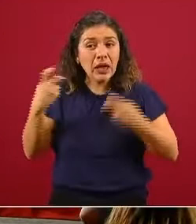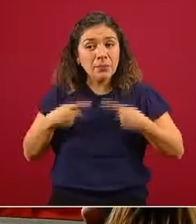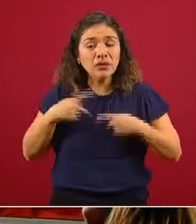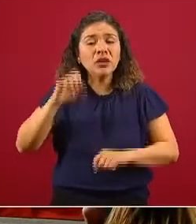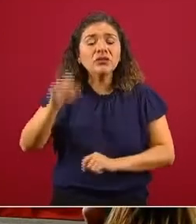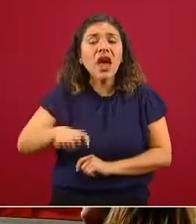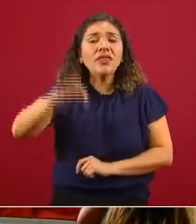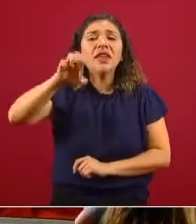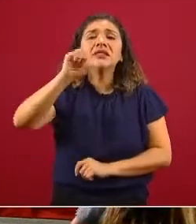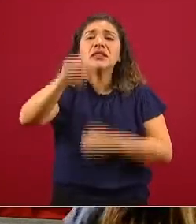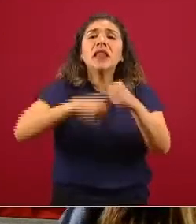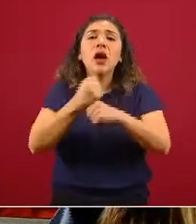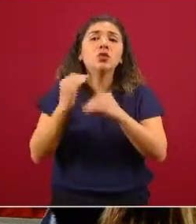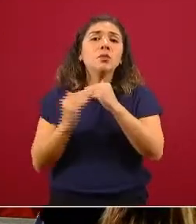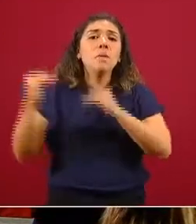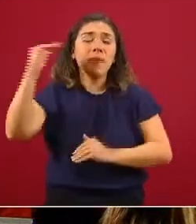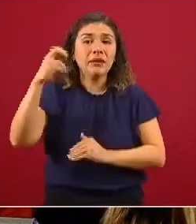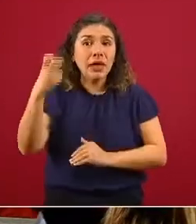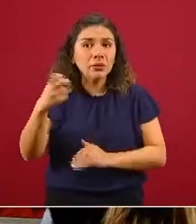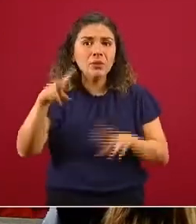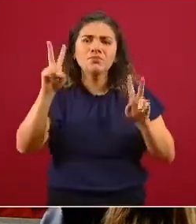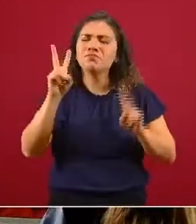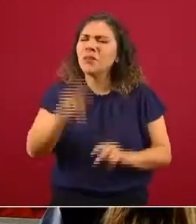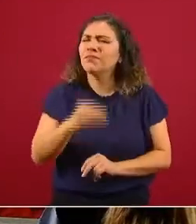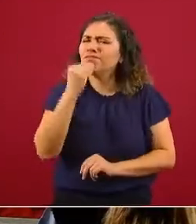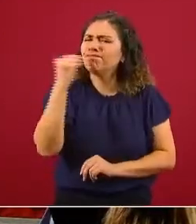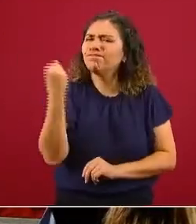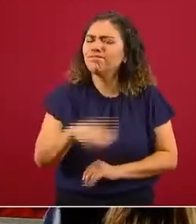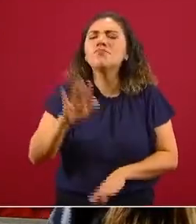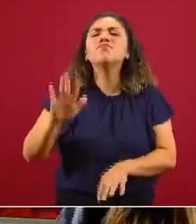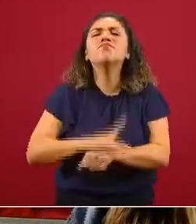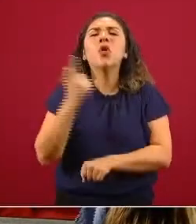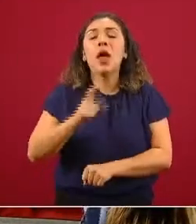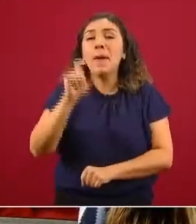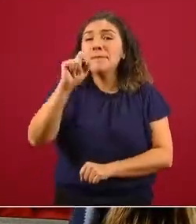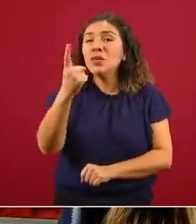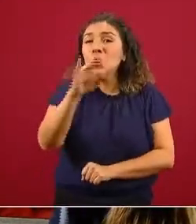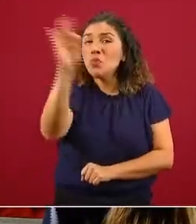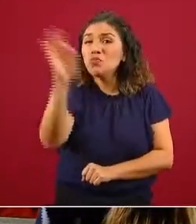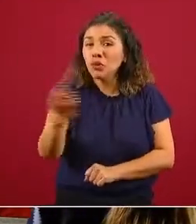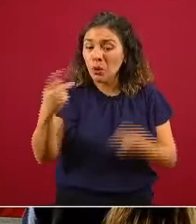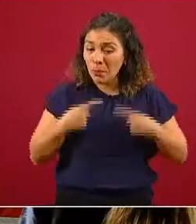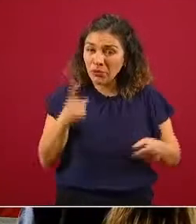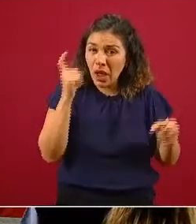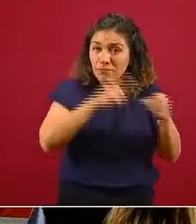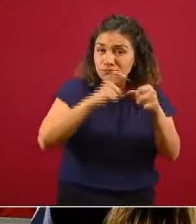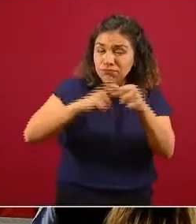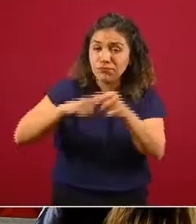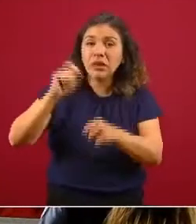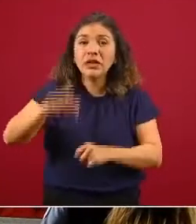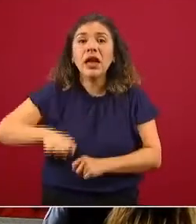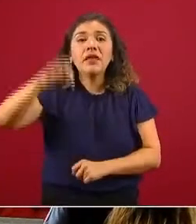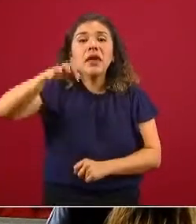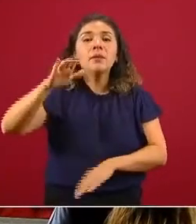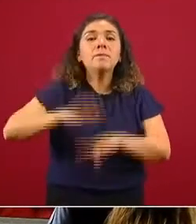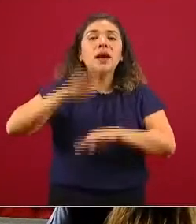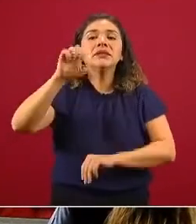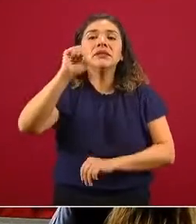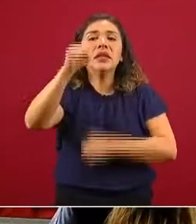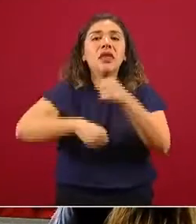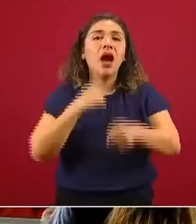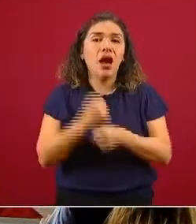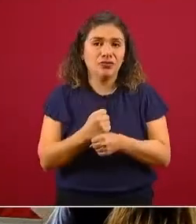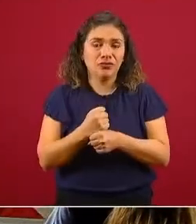son mayores de 60 años. Esto es una maravilla, les platico por qué. Porque el 21% de nuestros derechohabientes son mayores de